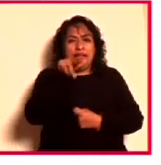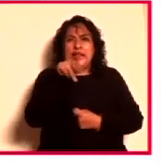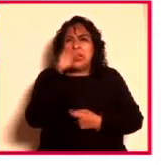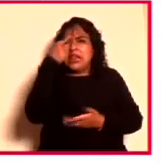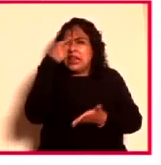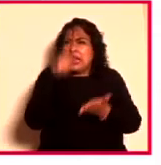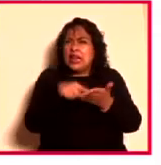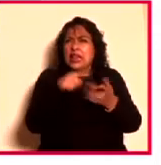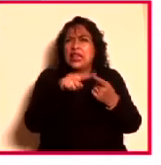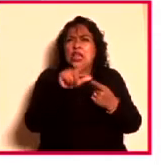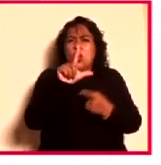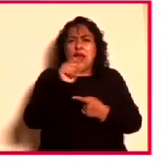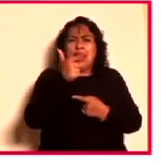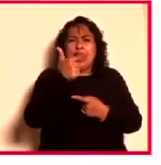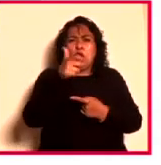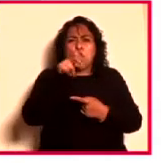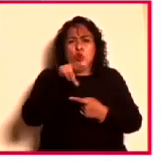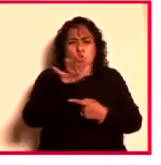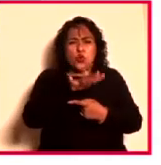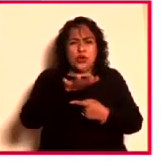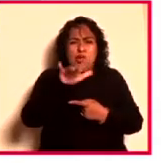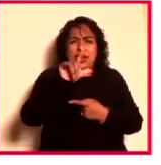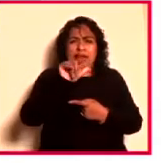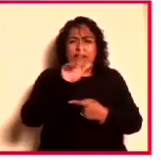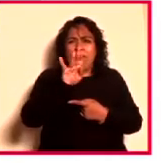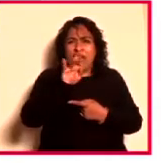Labradores, lo que es